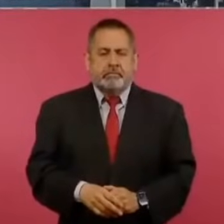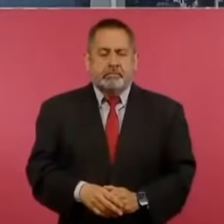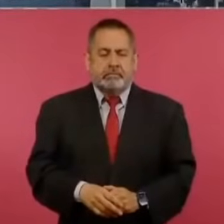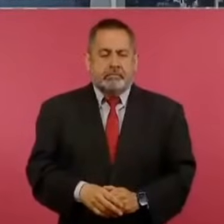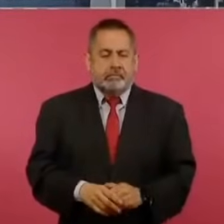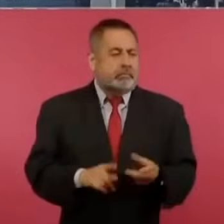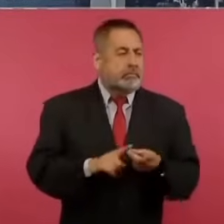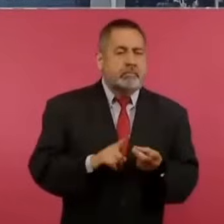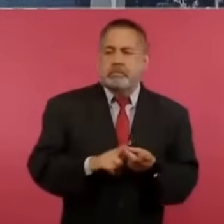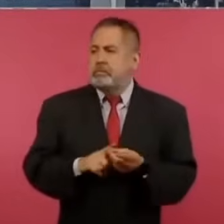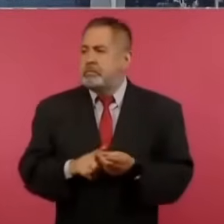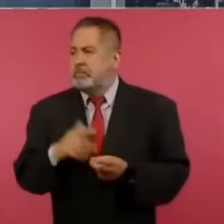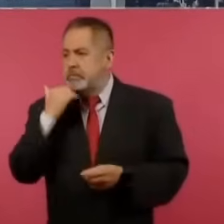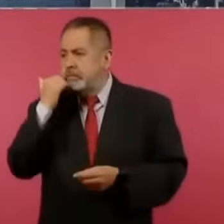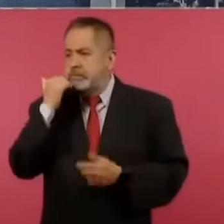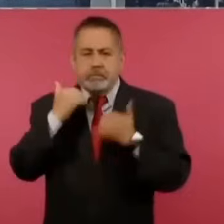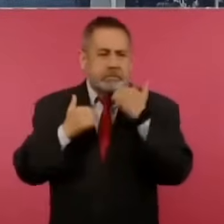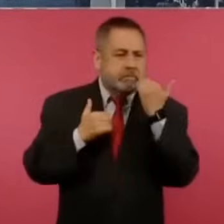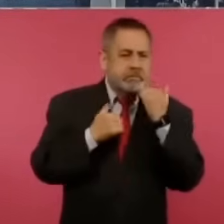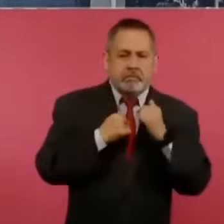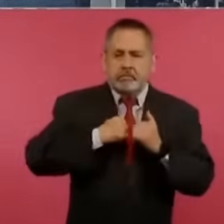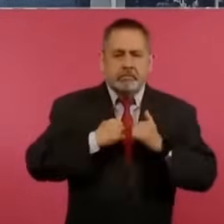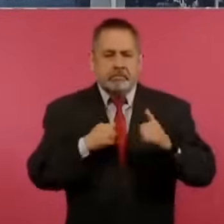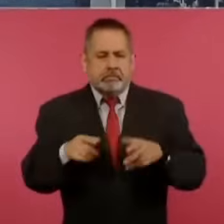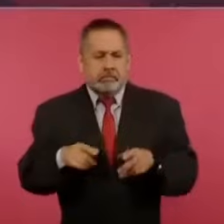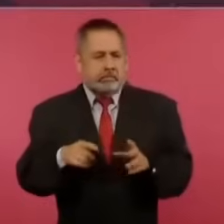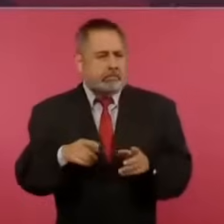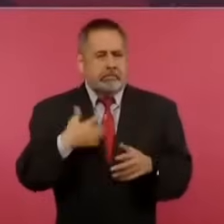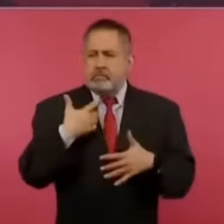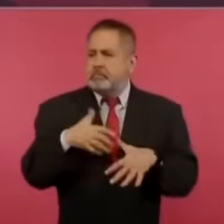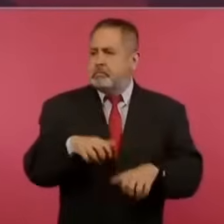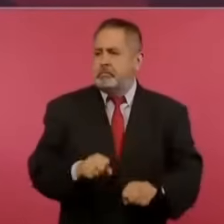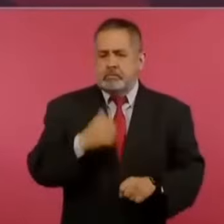Anda buscando su espacio,